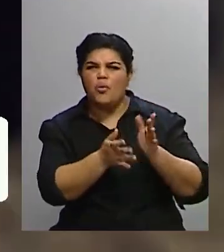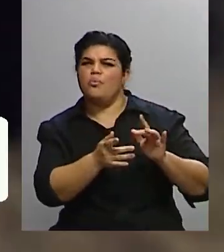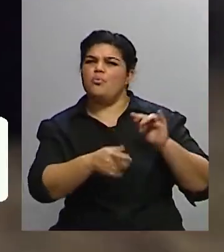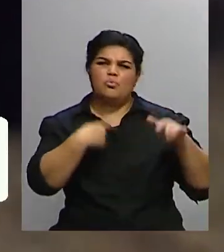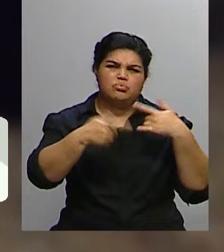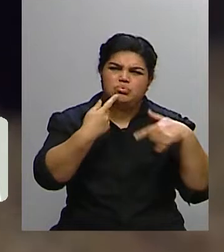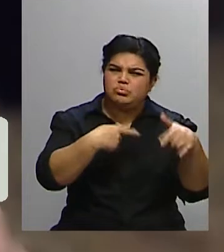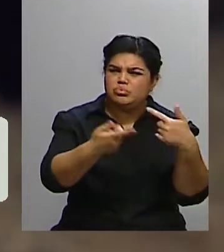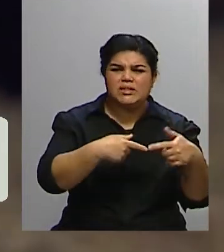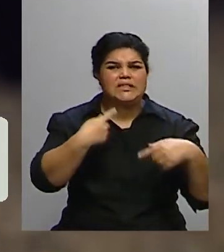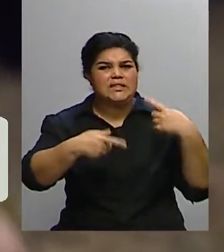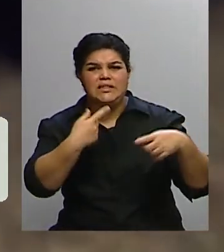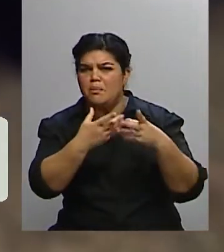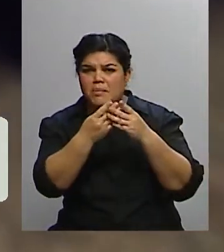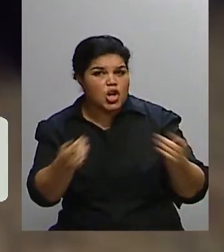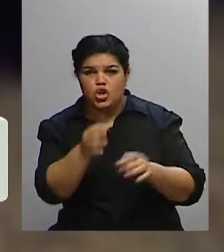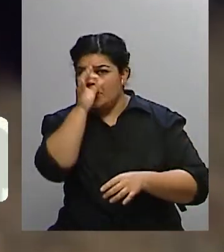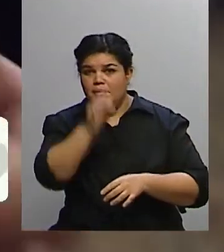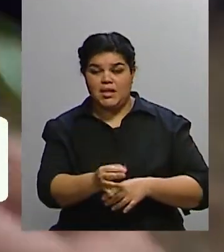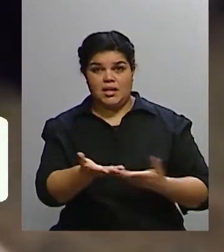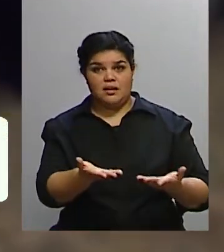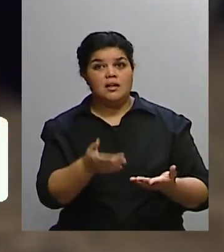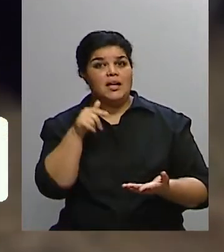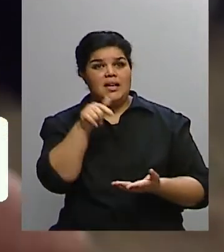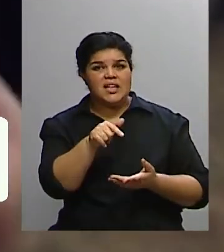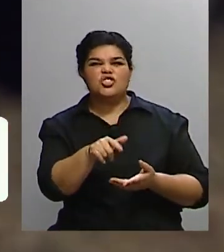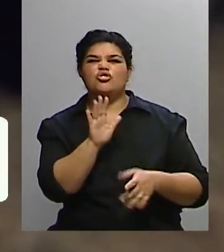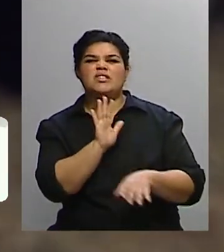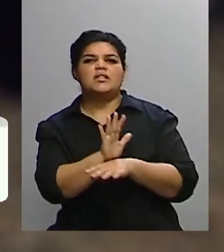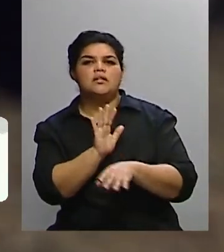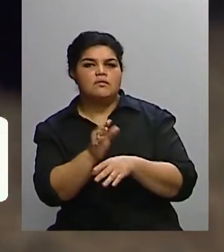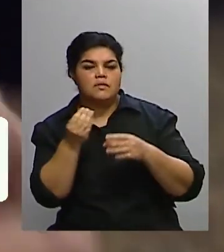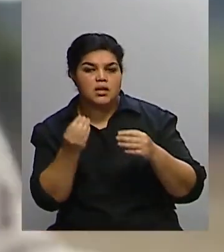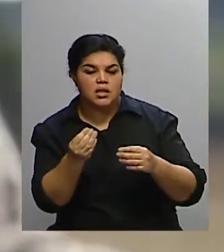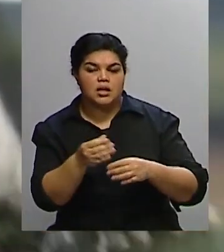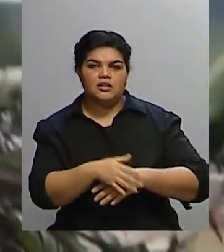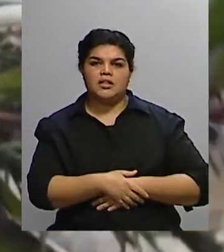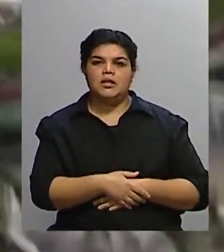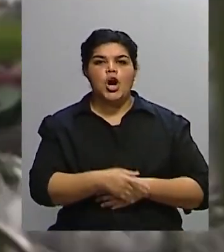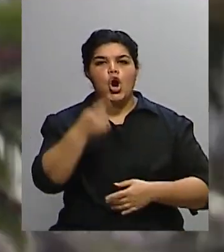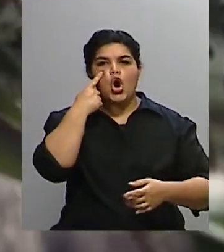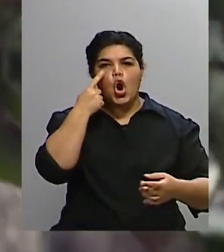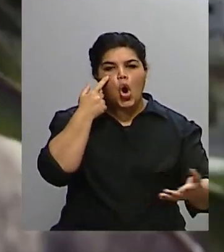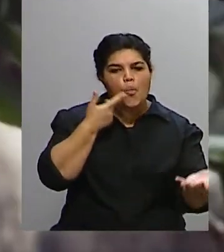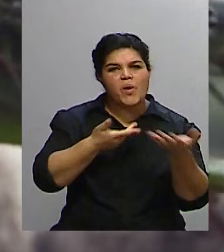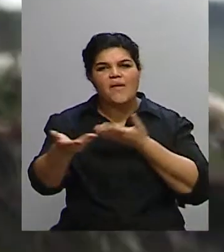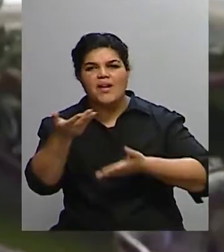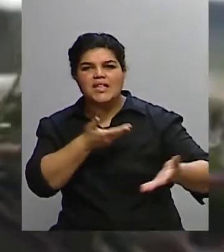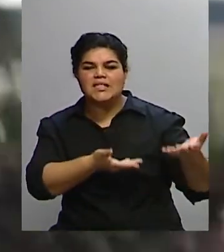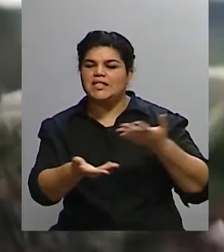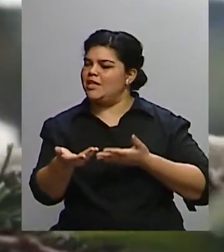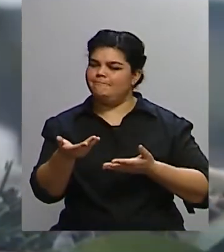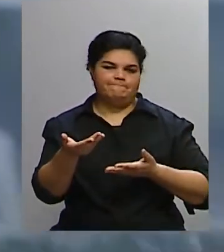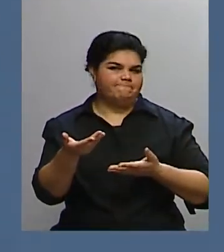y asentado. Y entonces esto está deteriorando las condiciones de convivencia y lo que uno ve es que el Estado